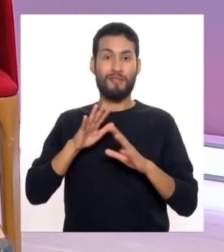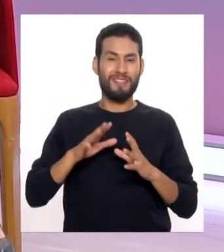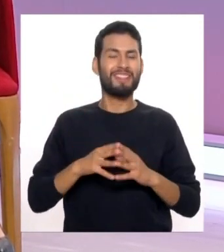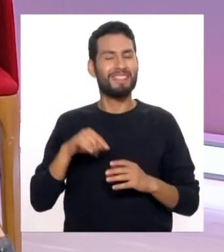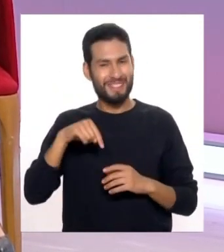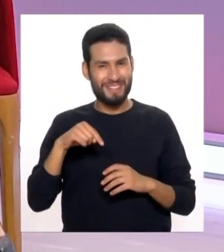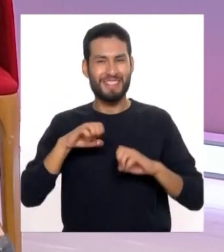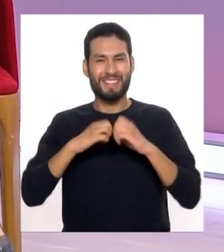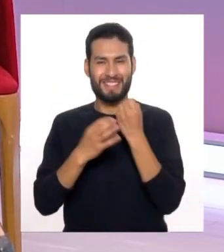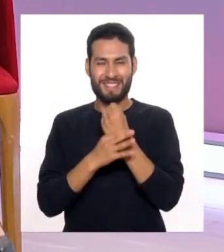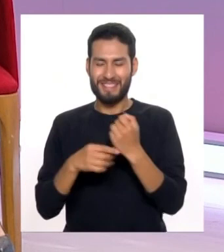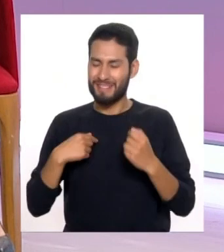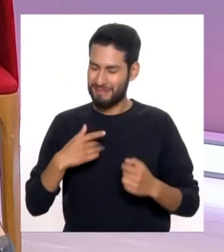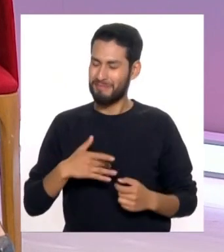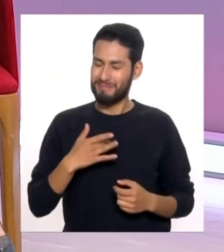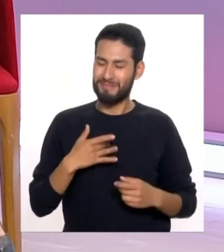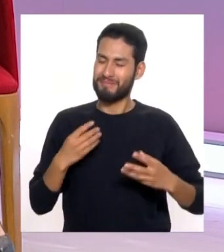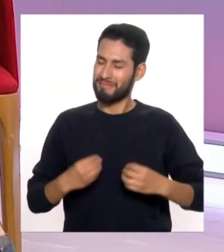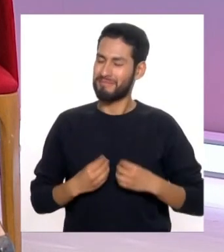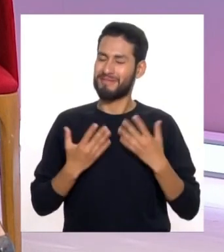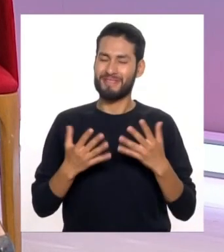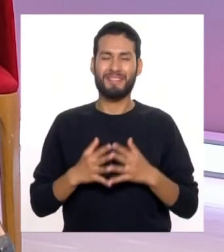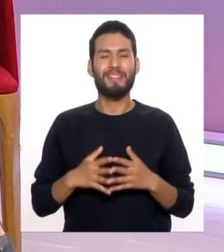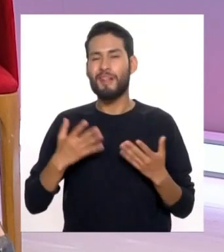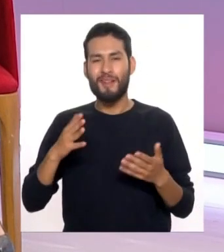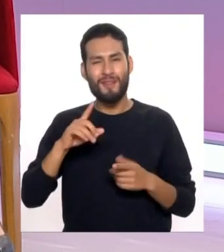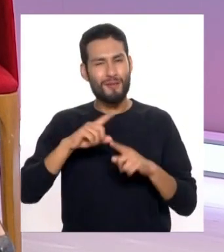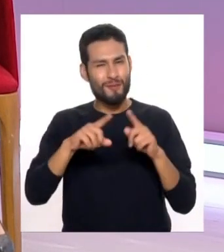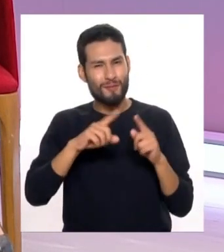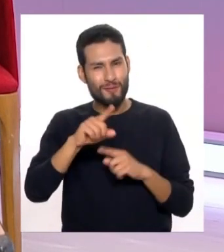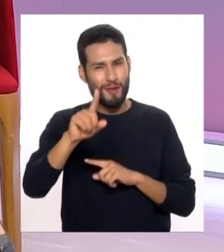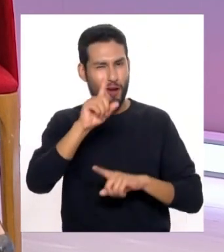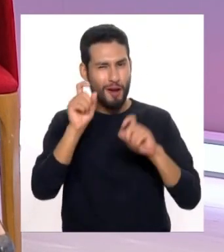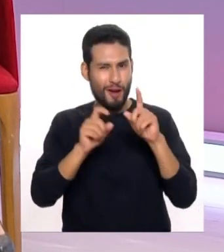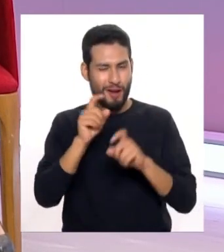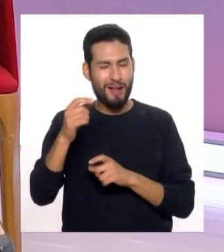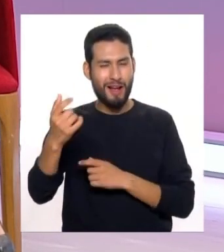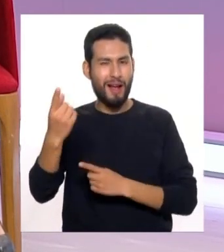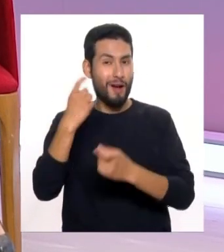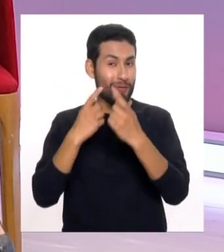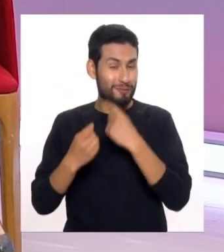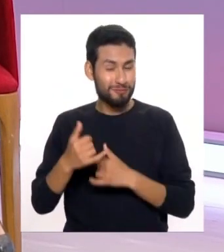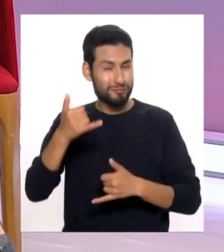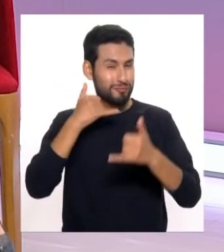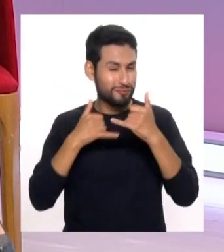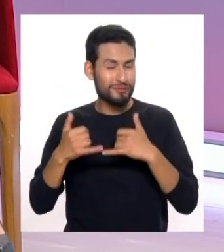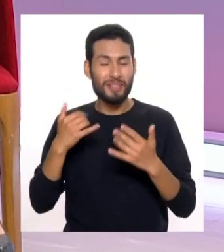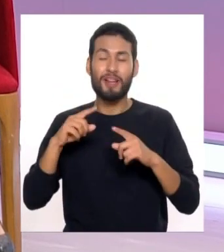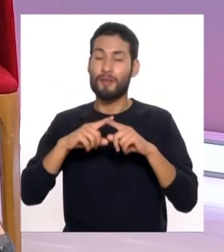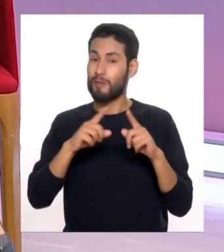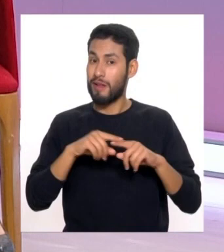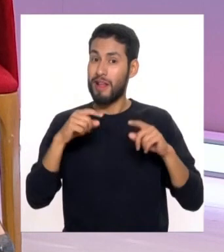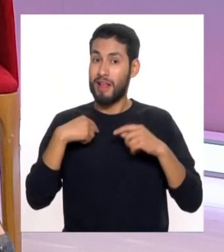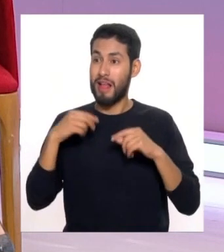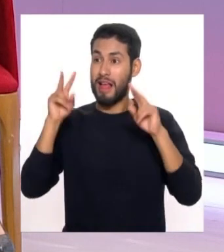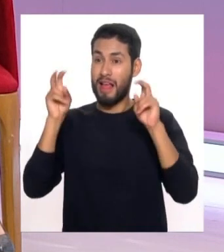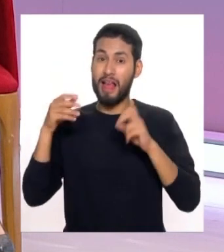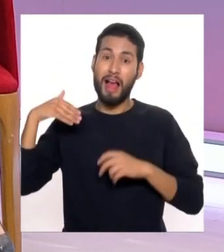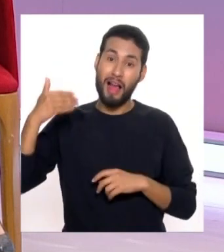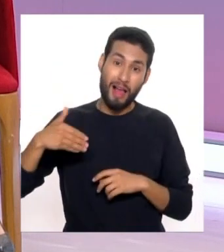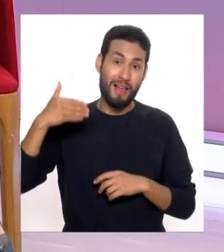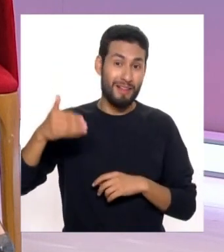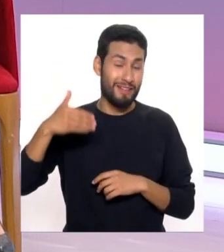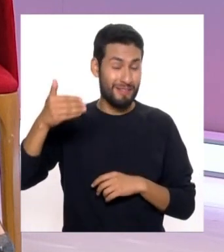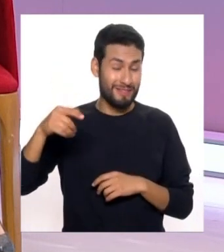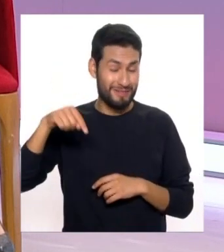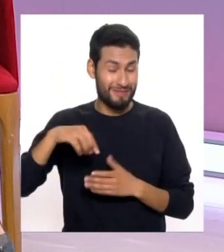en Cuerpo Médico y nos sentimos realmente muy alentados por todas sus preguntas y por los temas que vamos a tratar y tratamos permanentemente en este programa. El